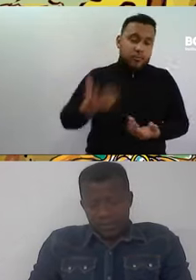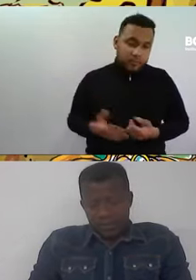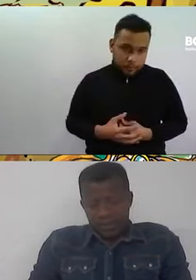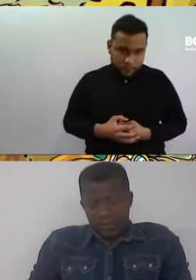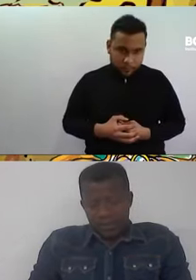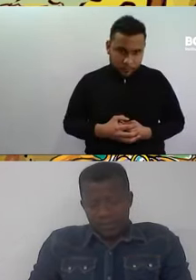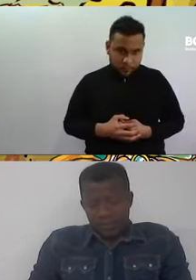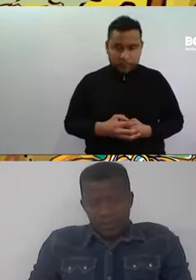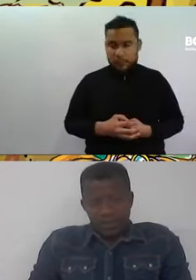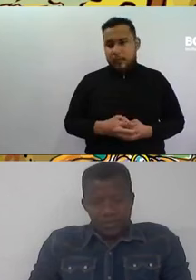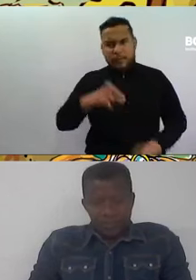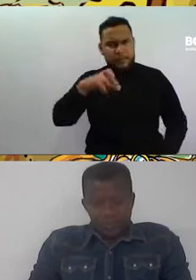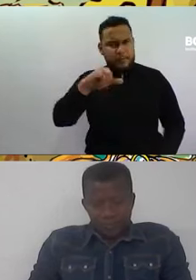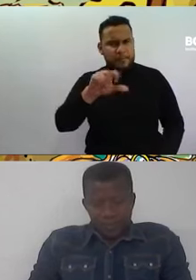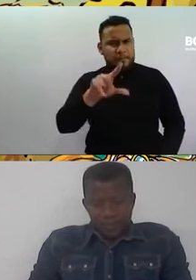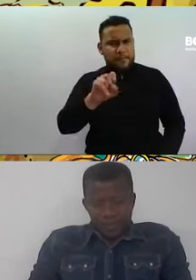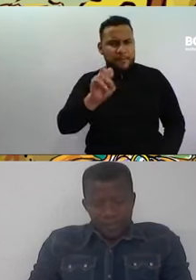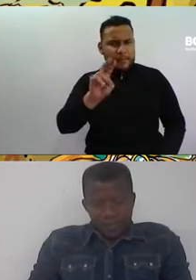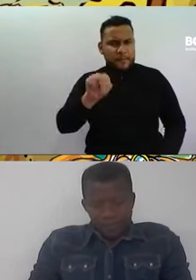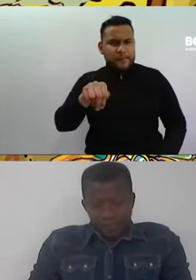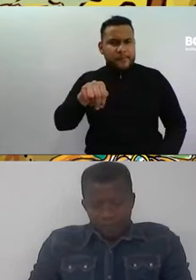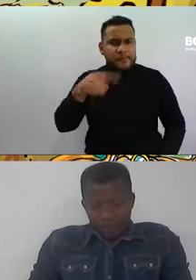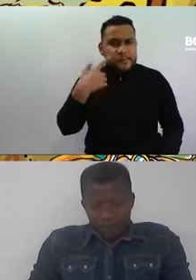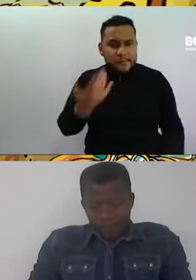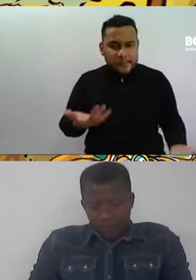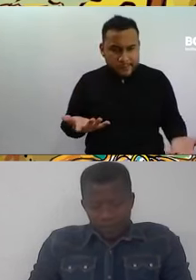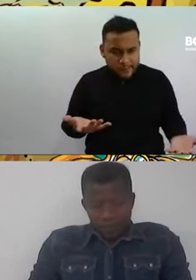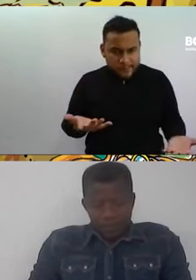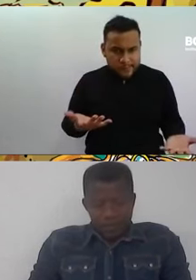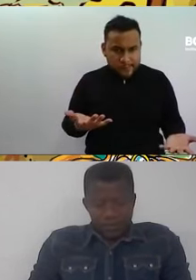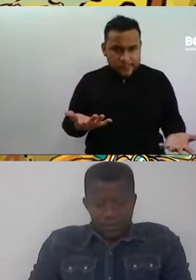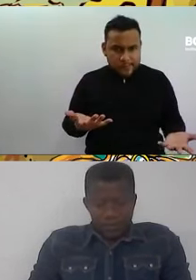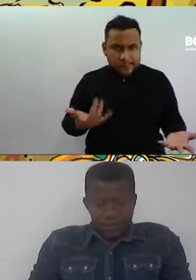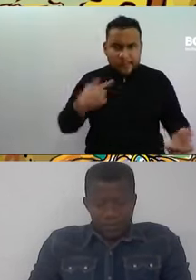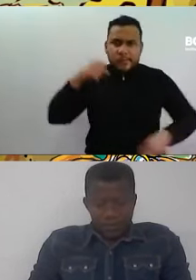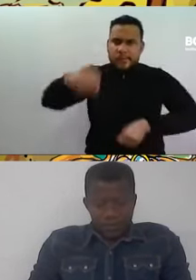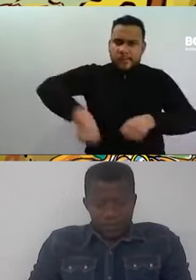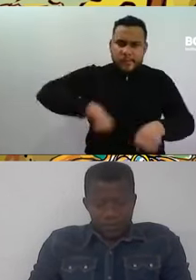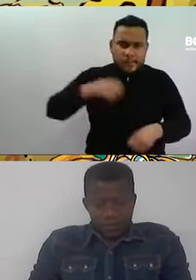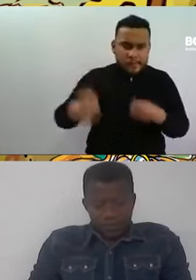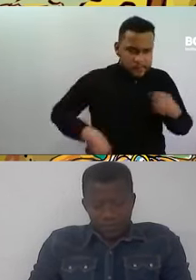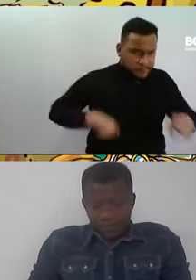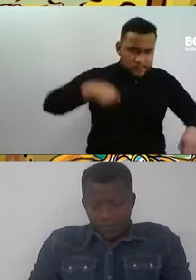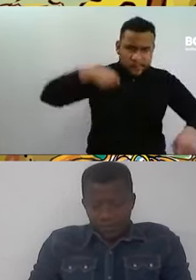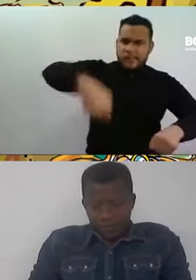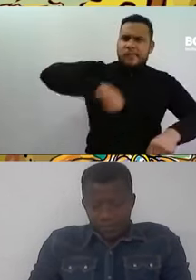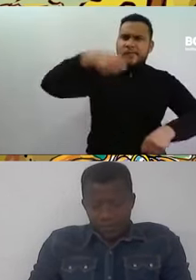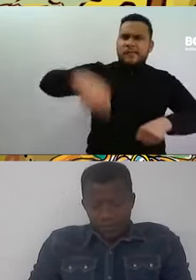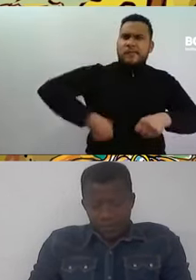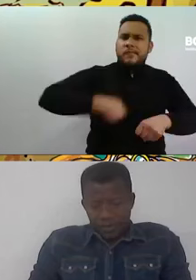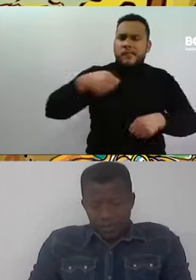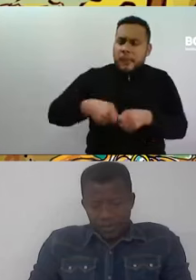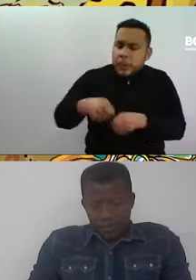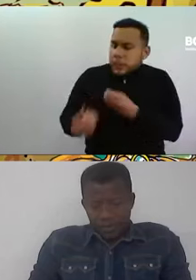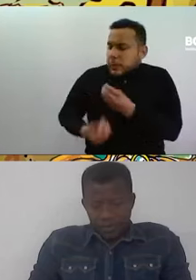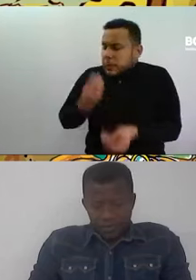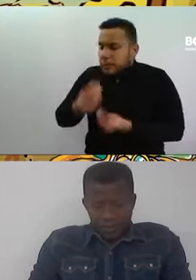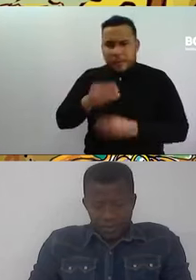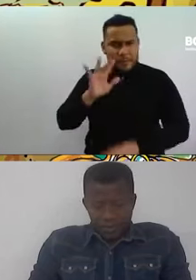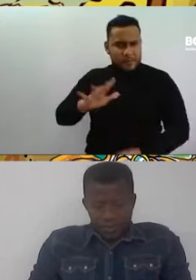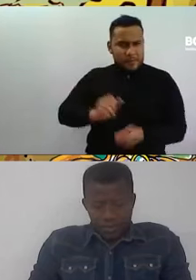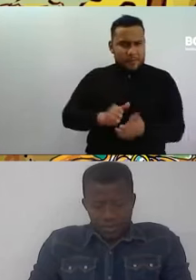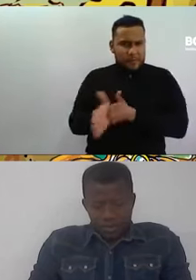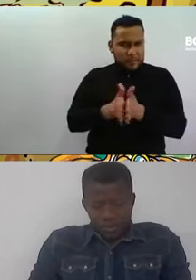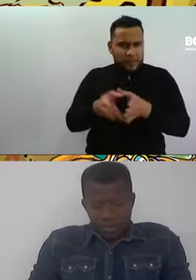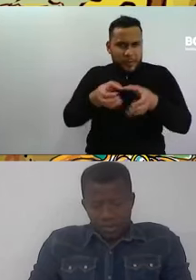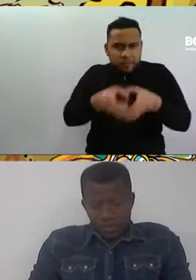pilón. Claro, sí, con el pilón fue que aprendí. Porque quien lo pila no lo come, que lo come está sentado. Y yo